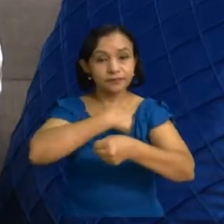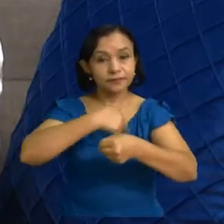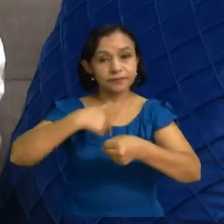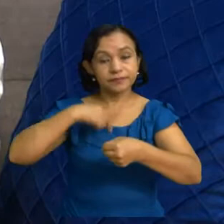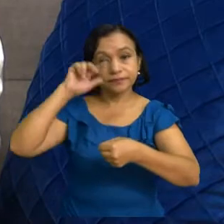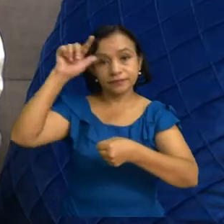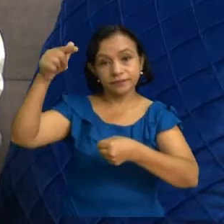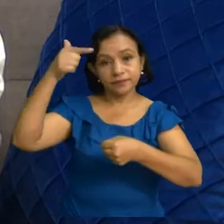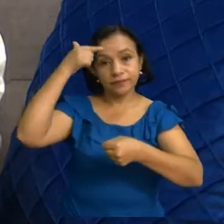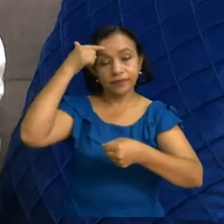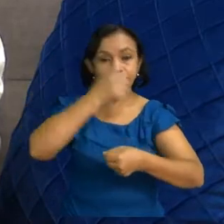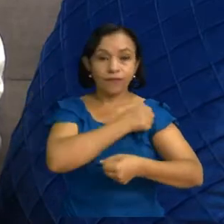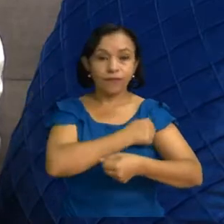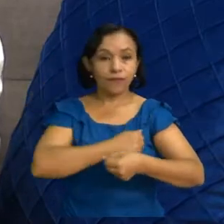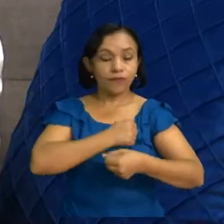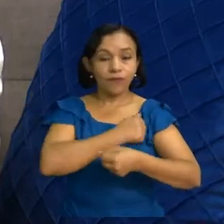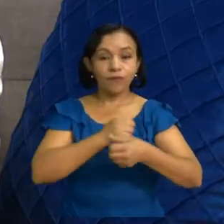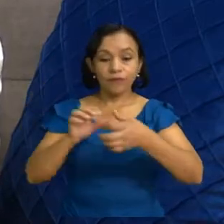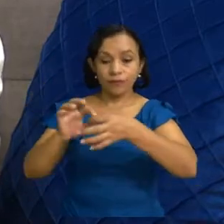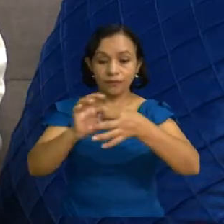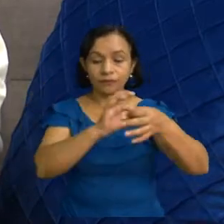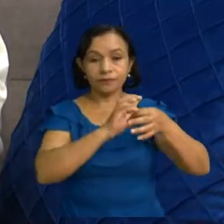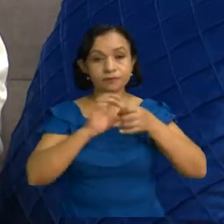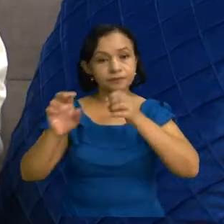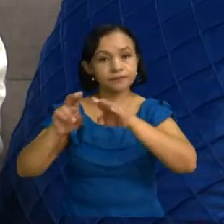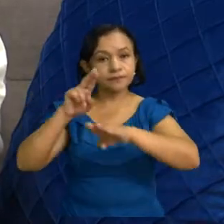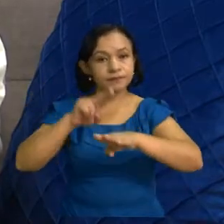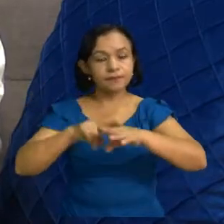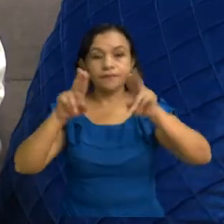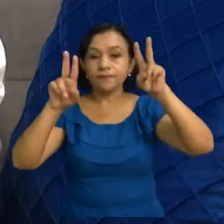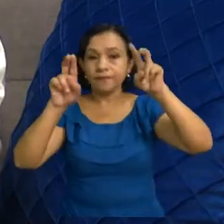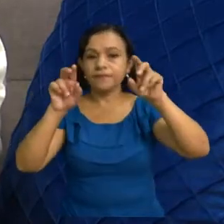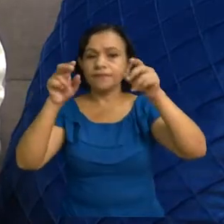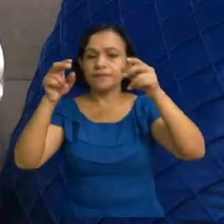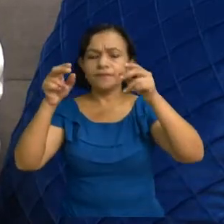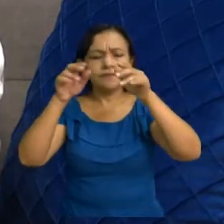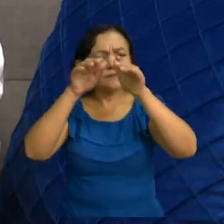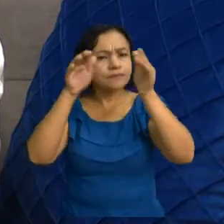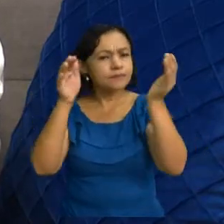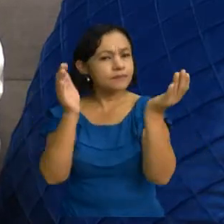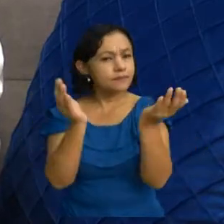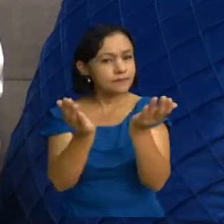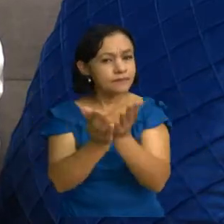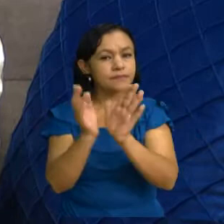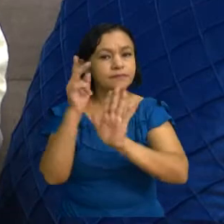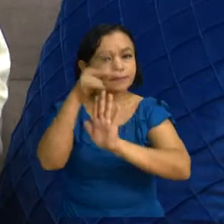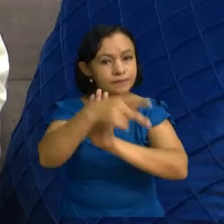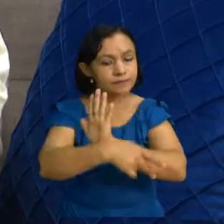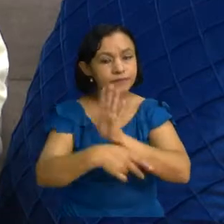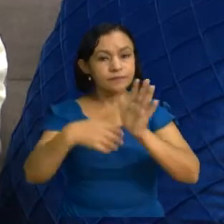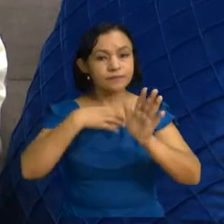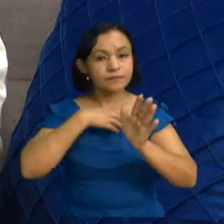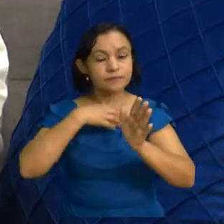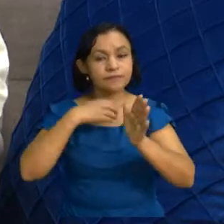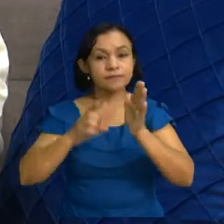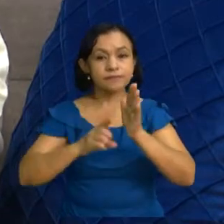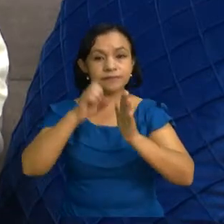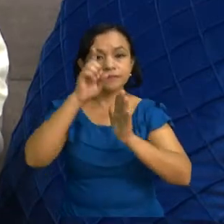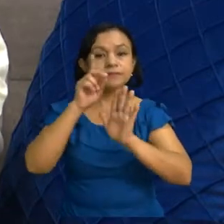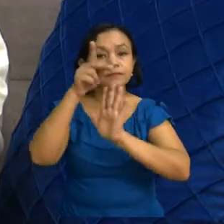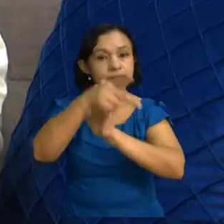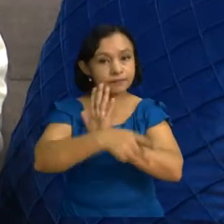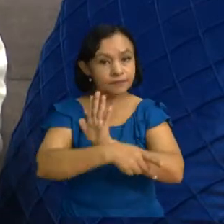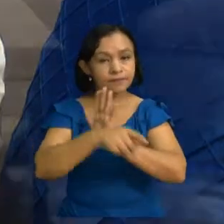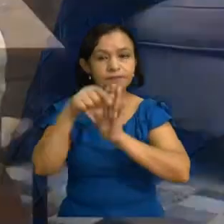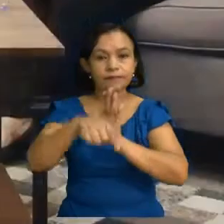reconocer a este capítulo de la humanidad porque es parte también de nuestro desarrollo pues para hablar de este tema se encuentra